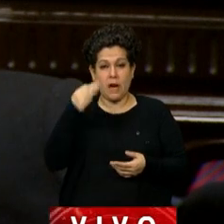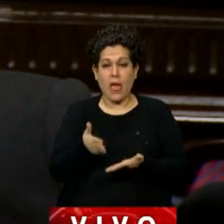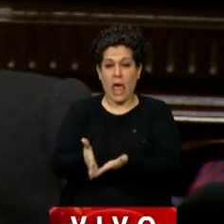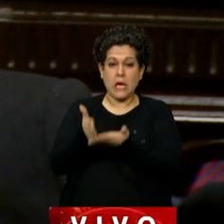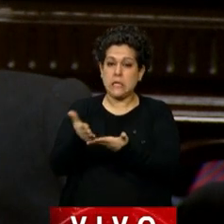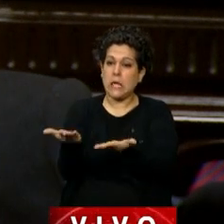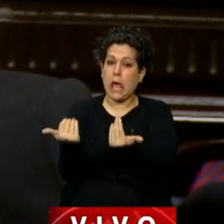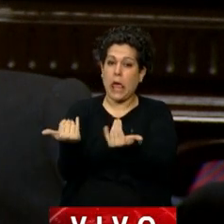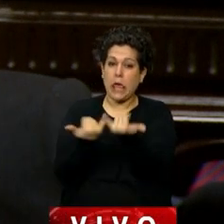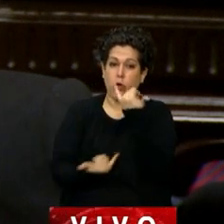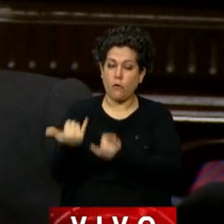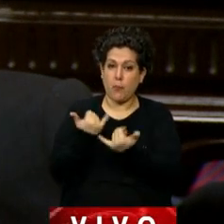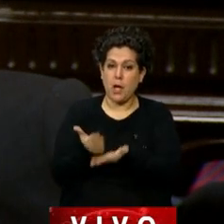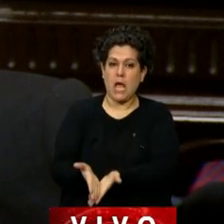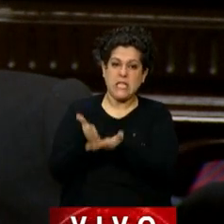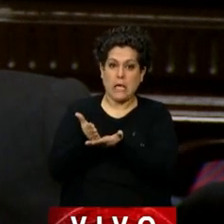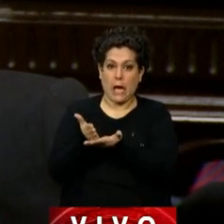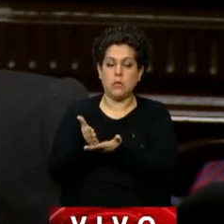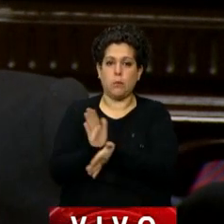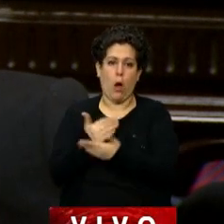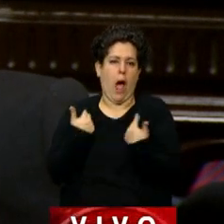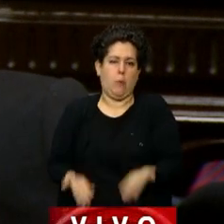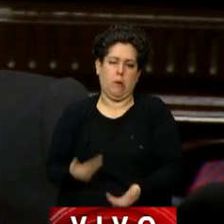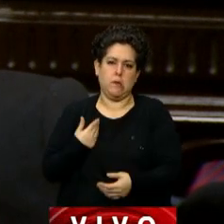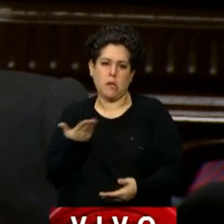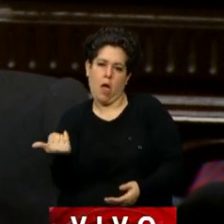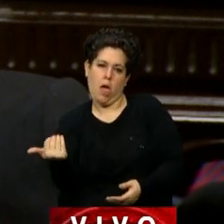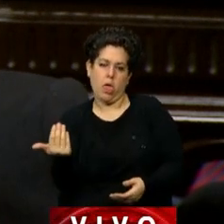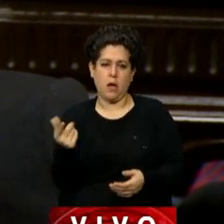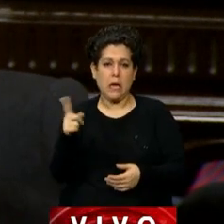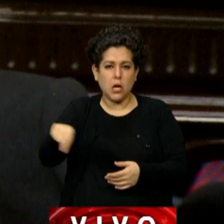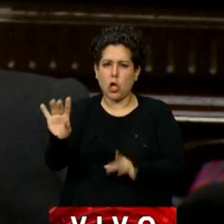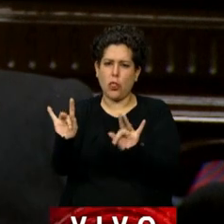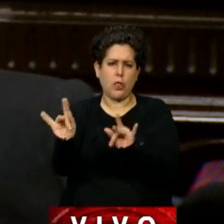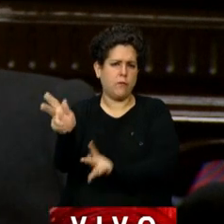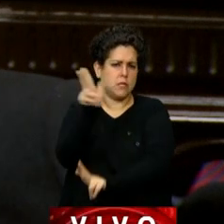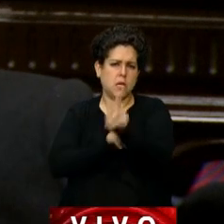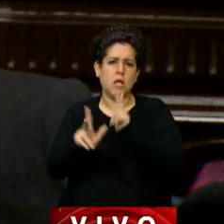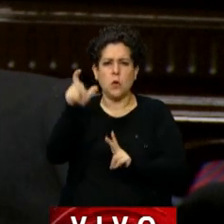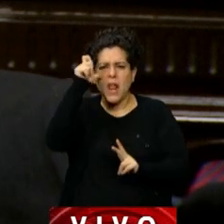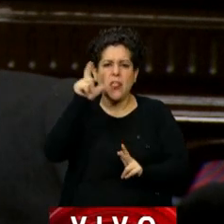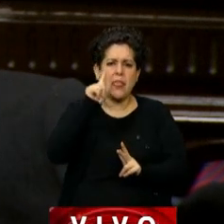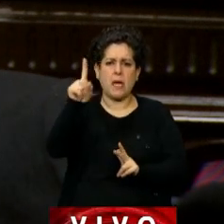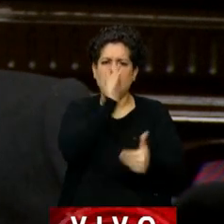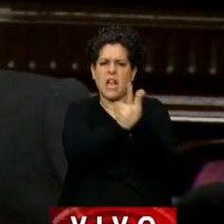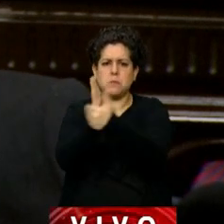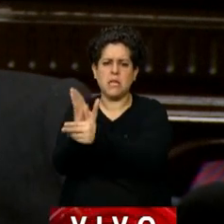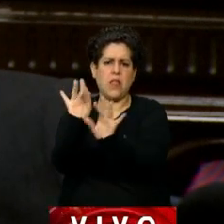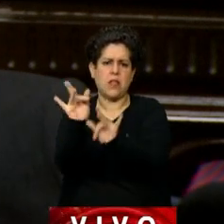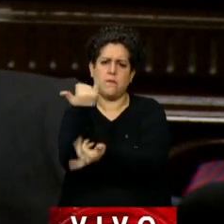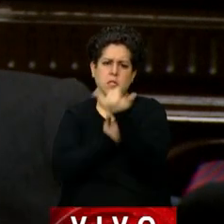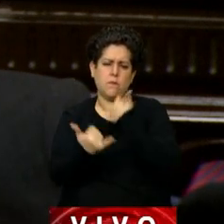exigir esta información y que era muy difícil para ellos informar sobre 10.000 expedientes.